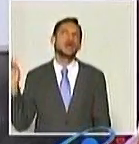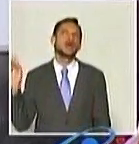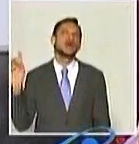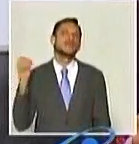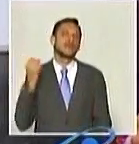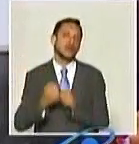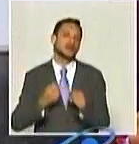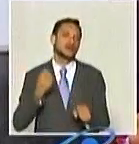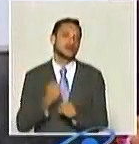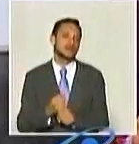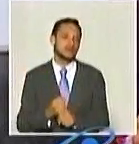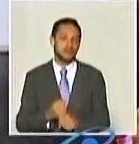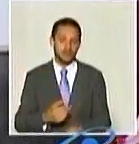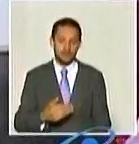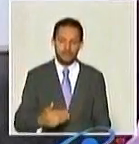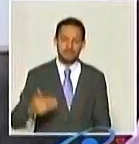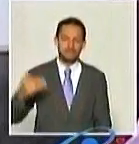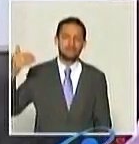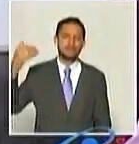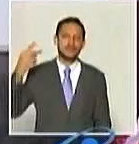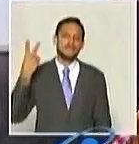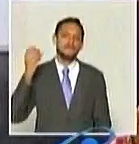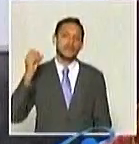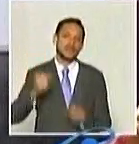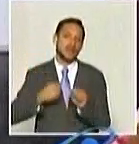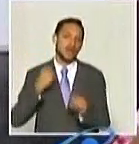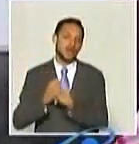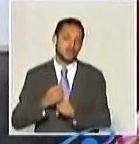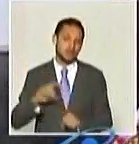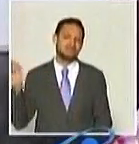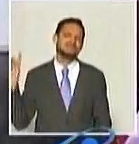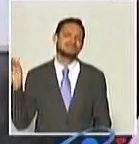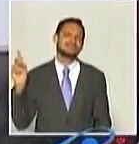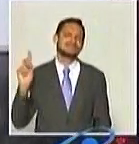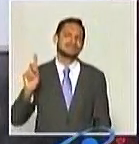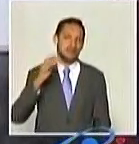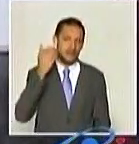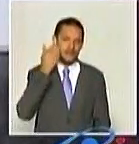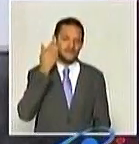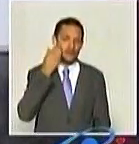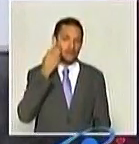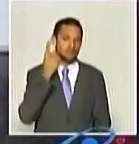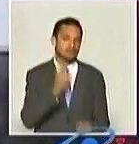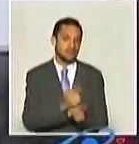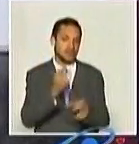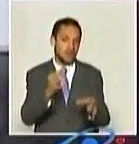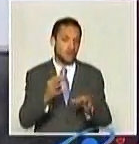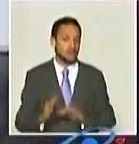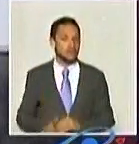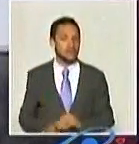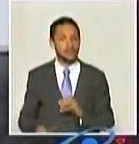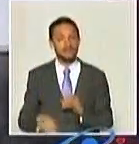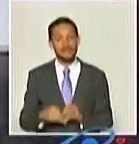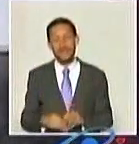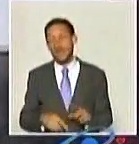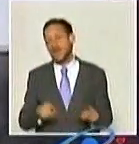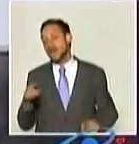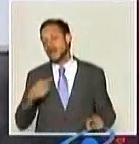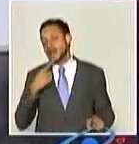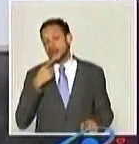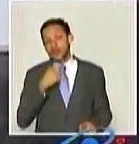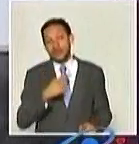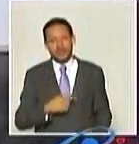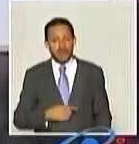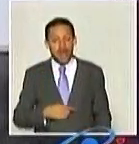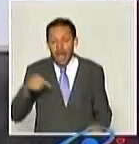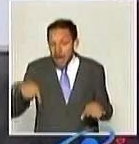dicho que dice, un hombre se demora 20 años para hacer una cosa de la noche a la mañana. No es que yo me